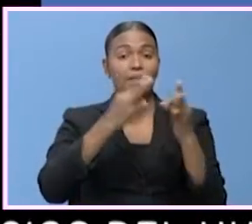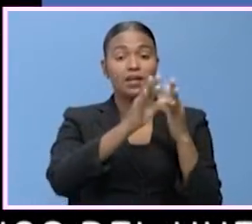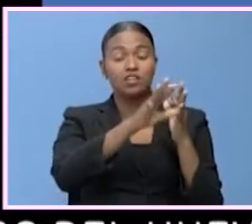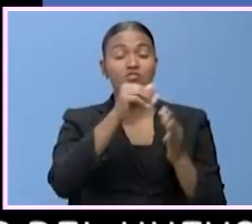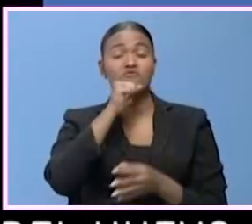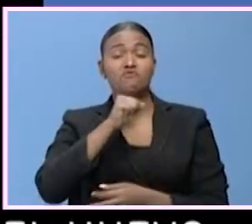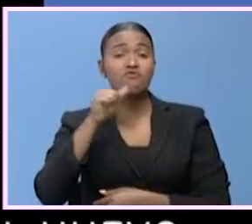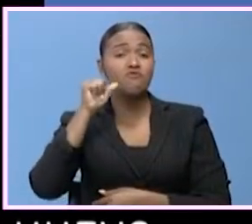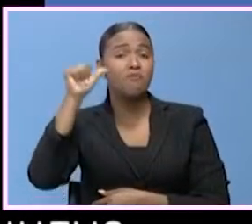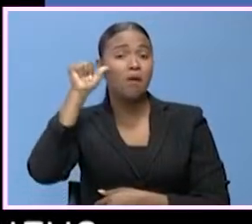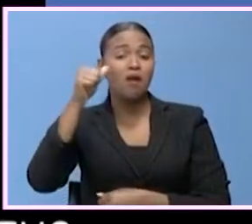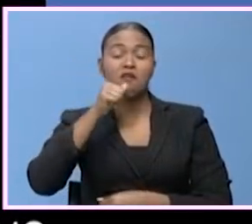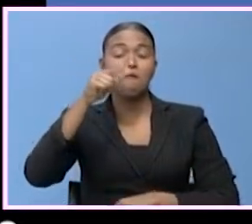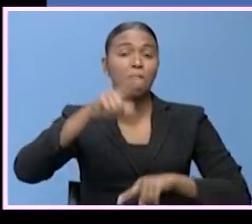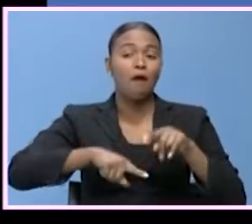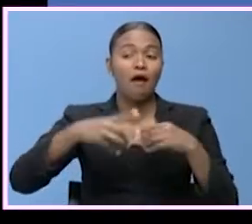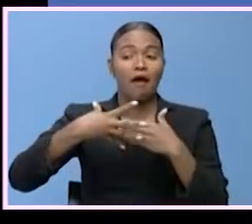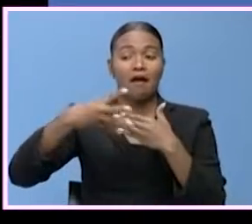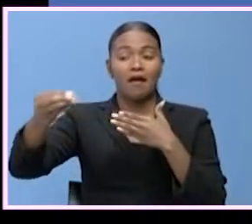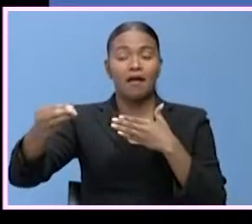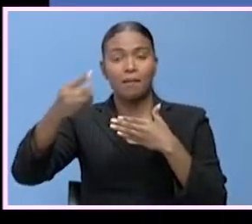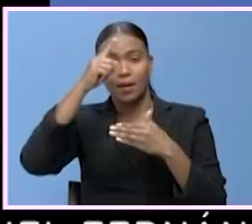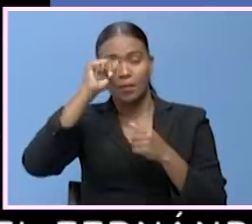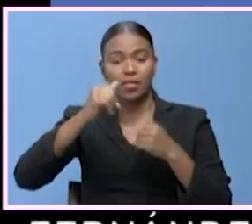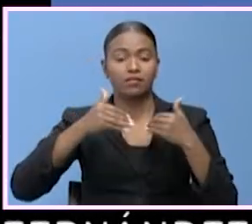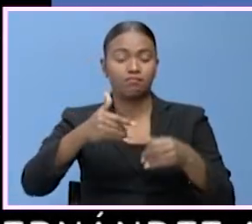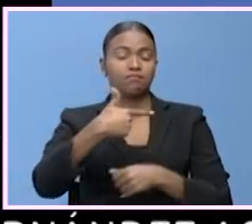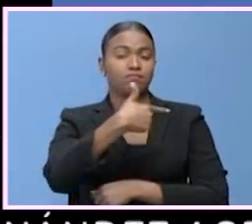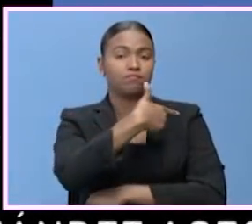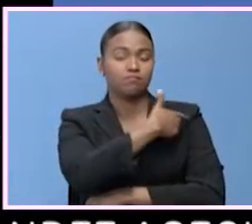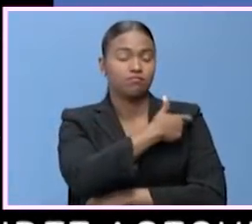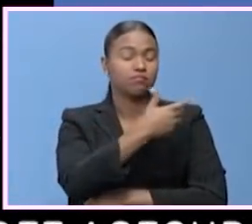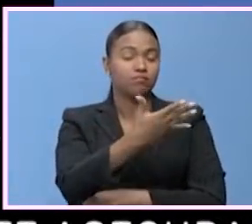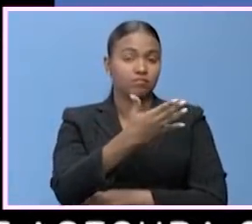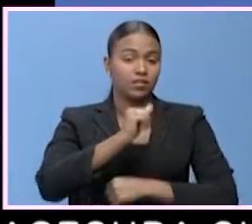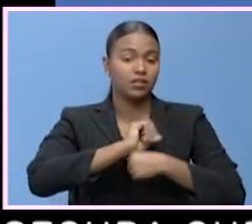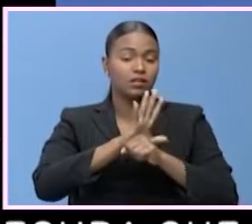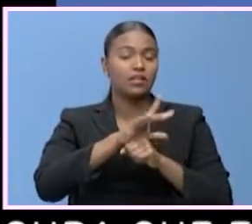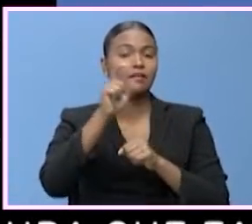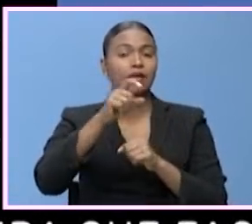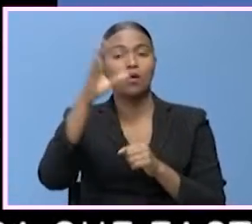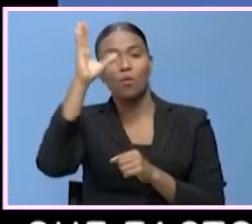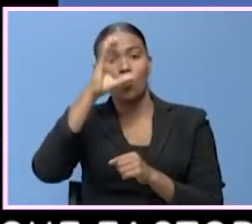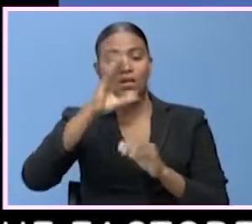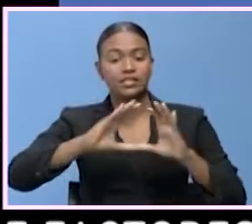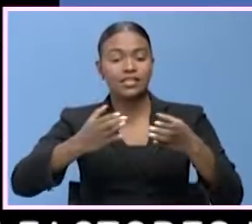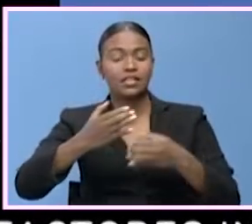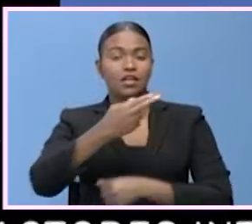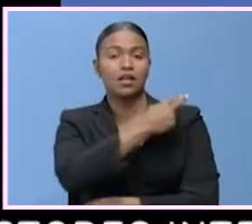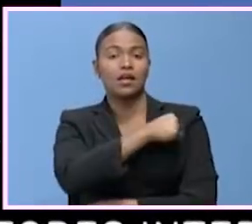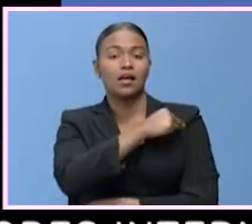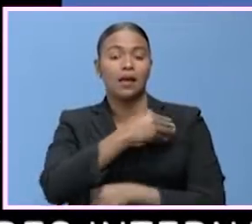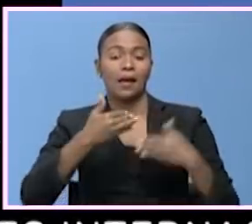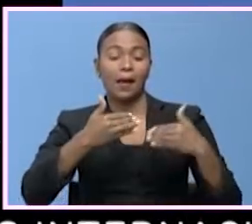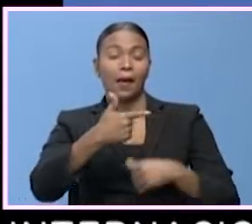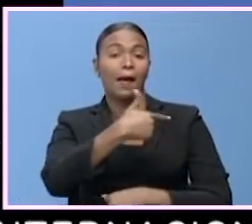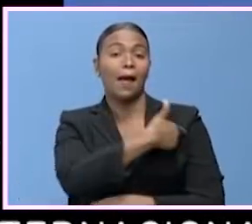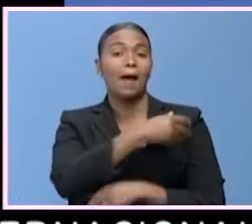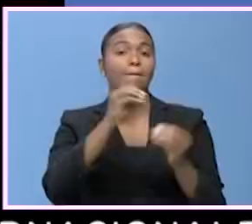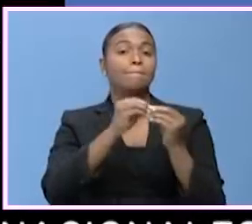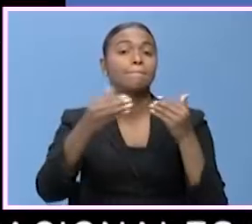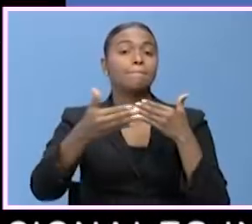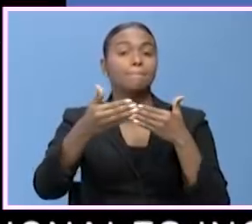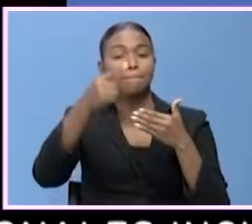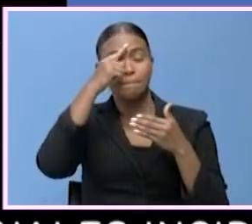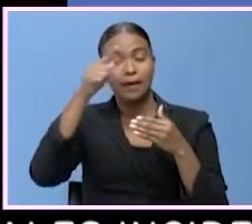mayores que no puedan movilizarse para ser inmunizados contra el COVID-19 a que busquen el centro de vacunación más cercano para que